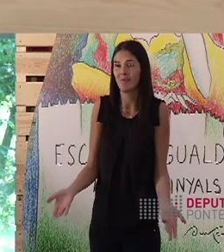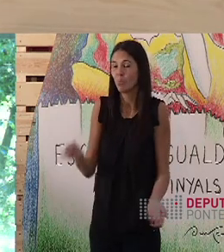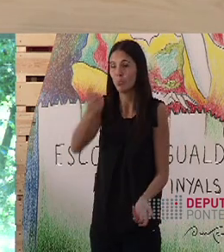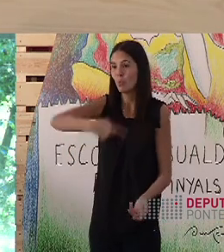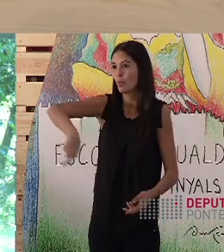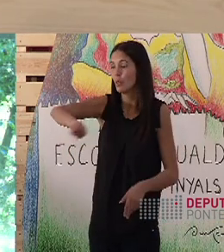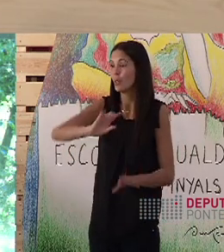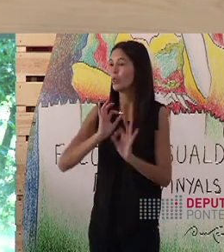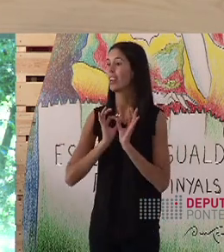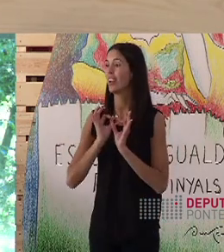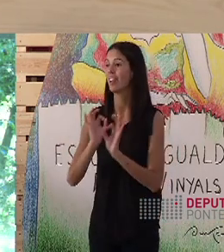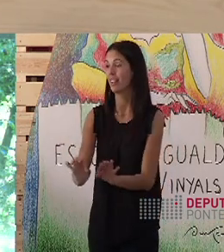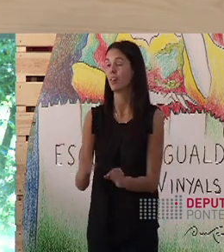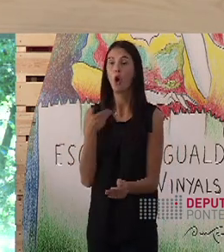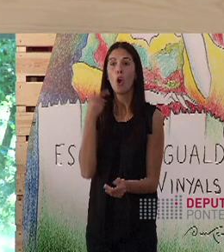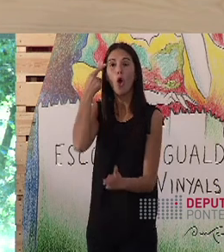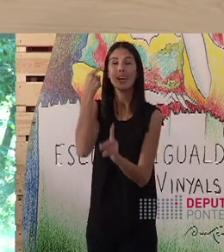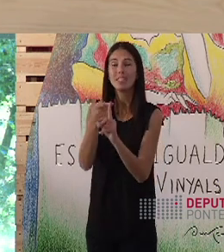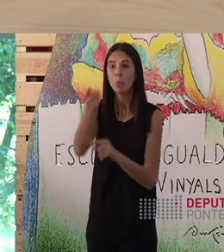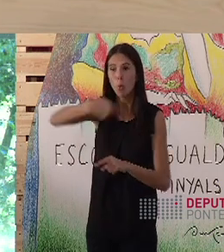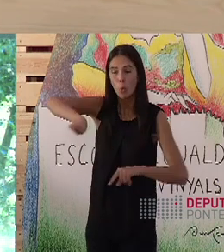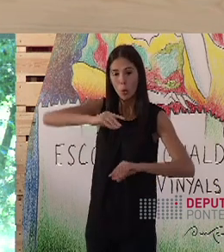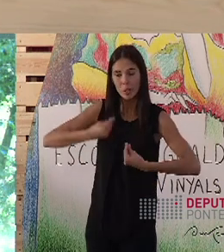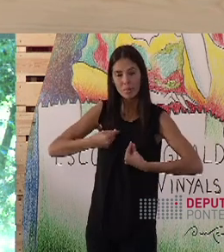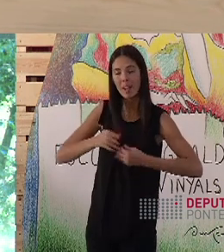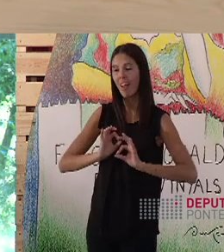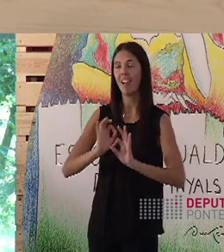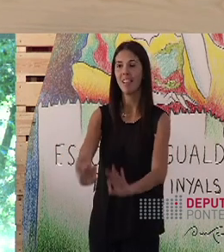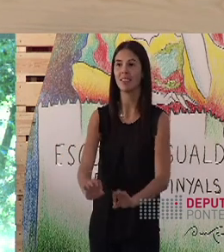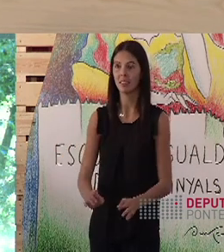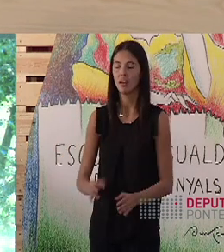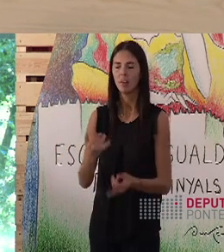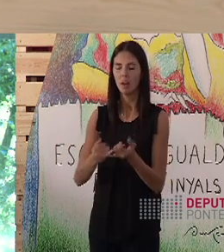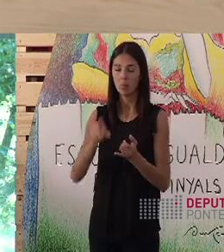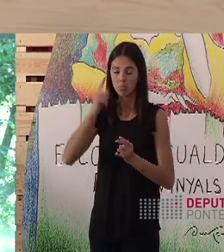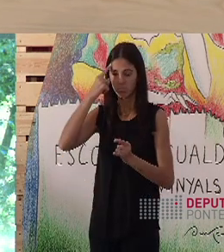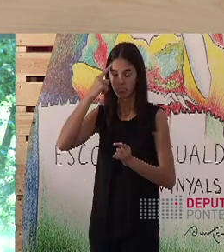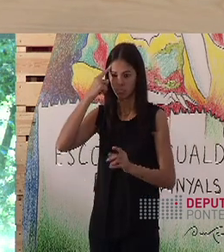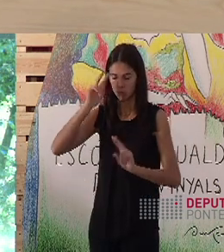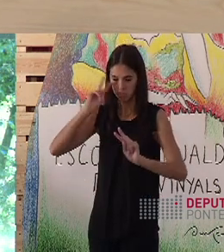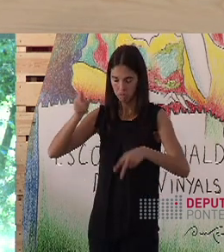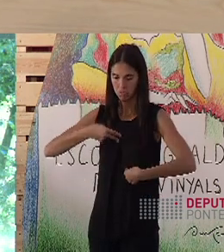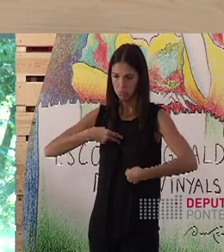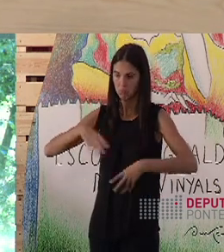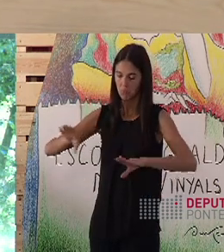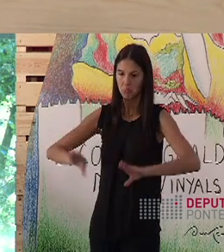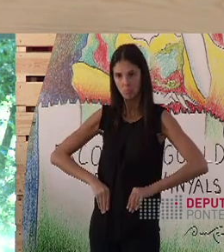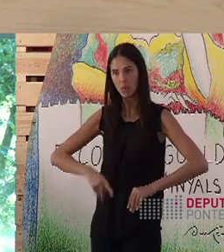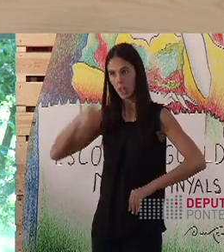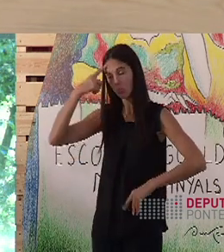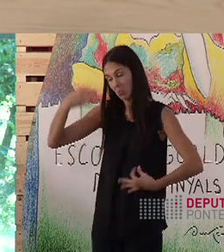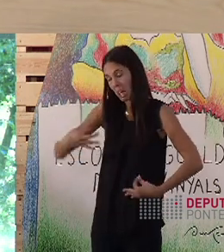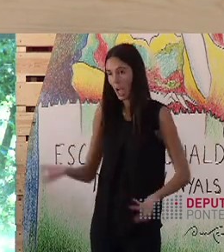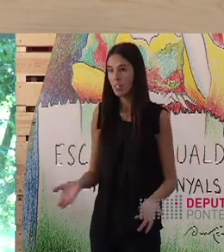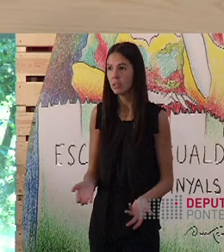para los que estáis destinadas. E despois ti o asimilas e realmente to crees. É o que din moitas